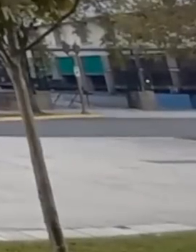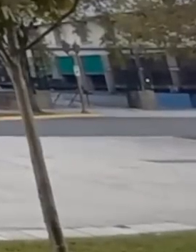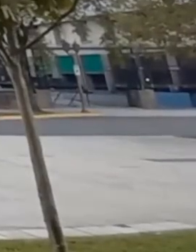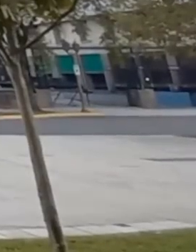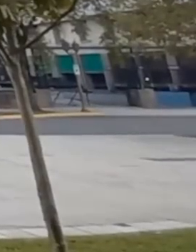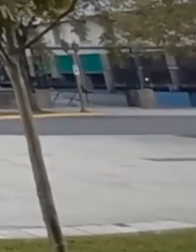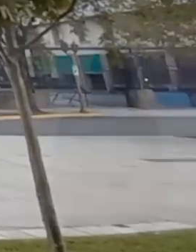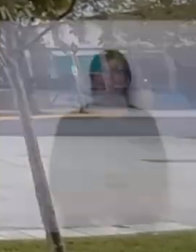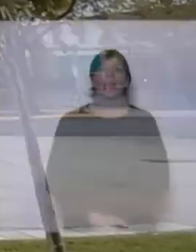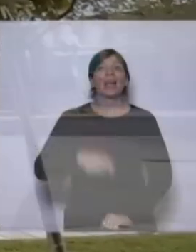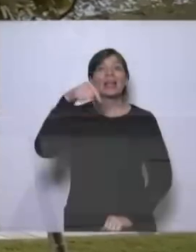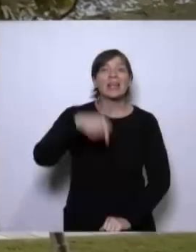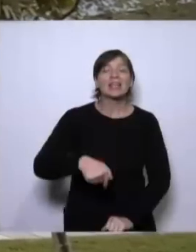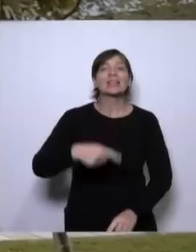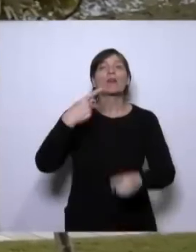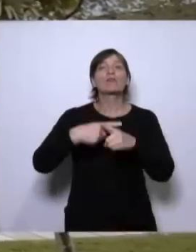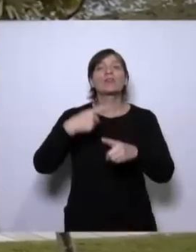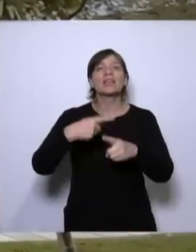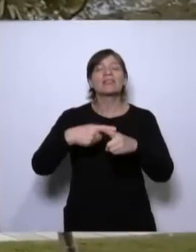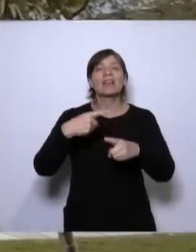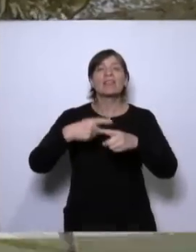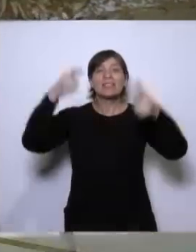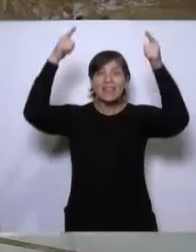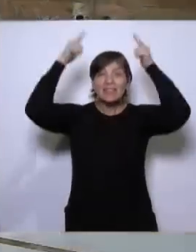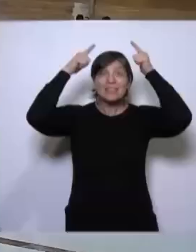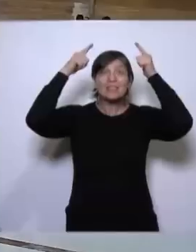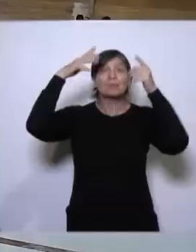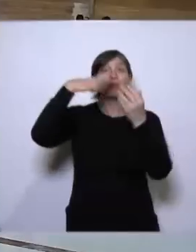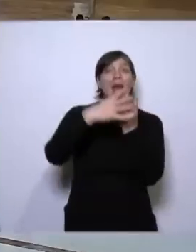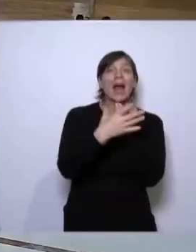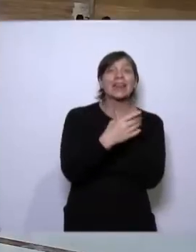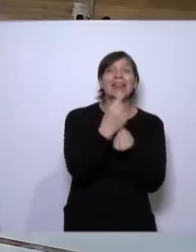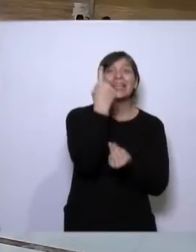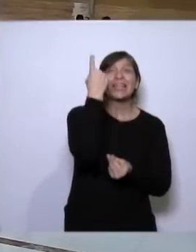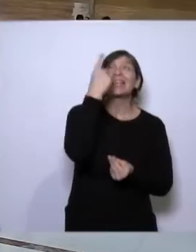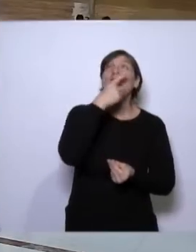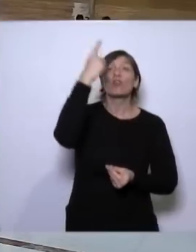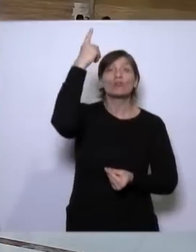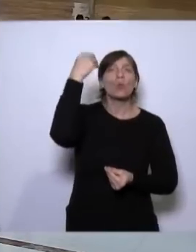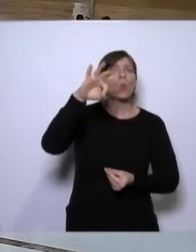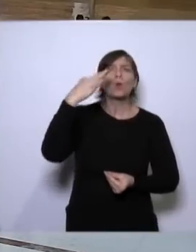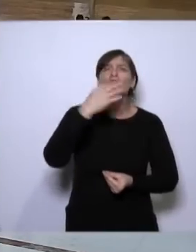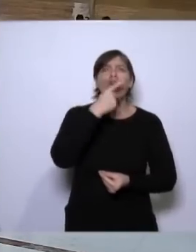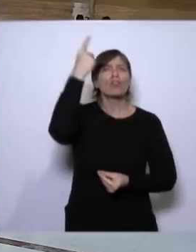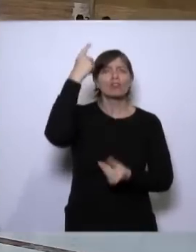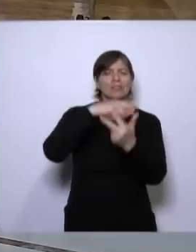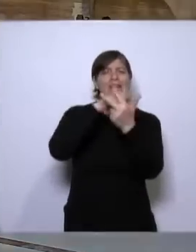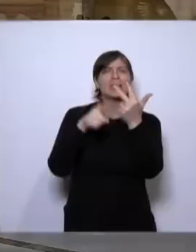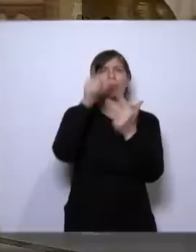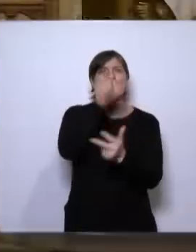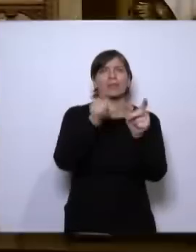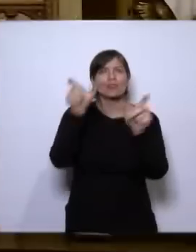En esta solemnidad de la Santísima Trinidad, proclamamos este misterio del único Dios en tres